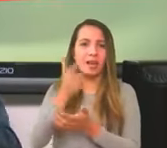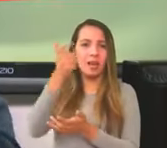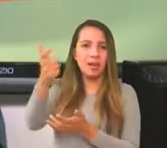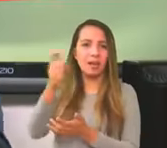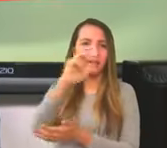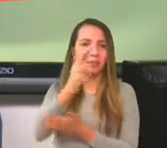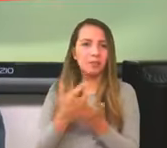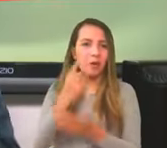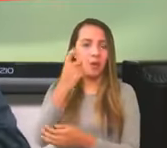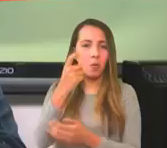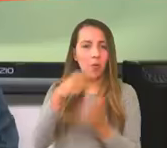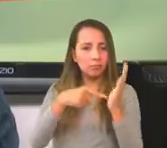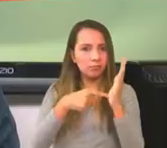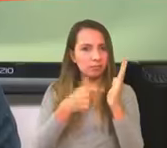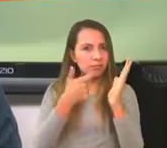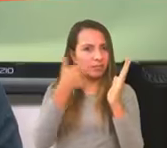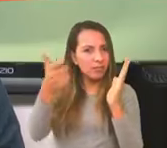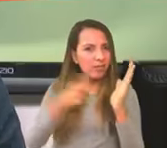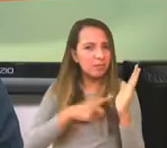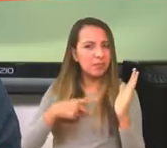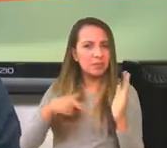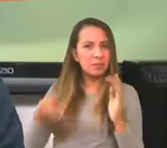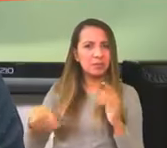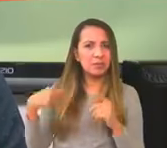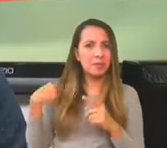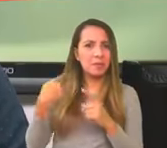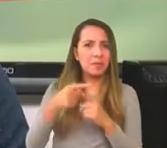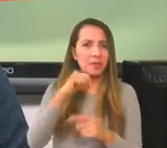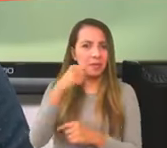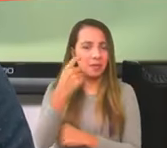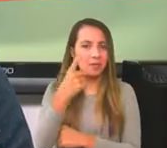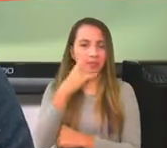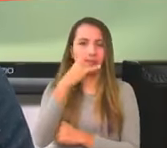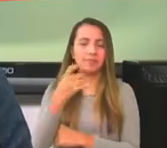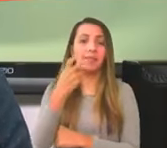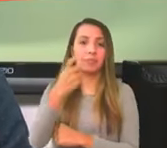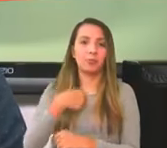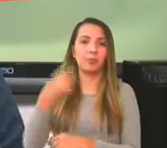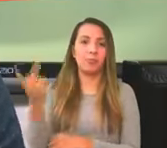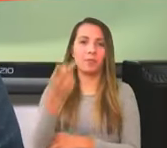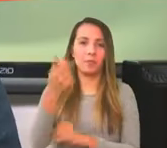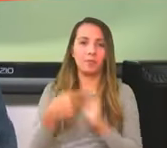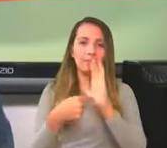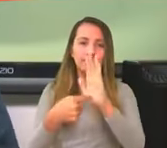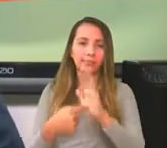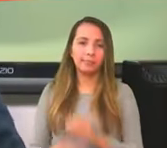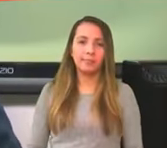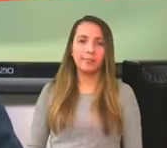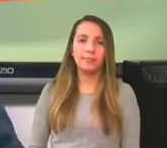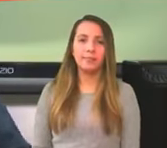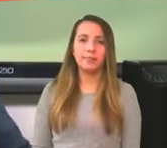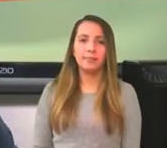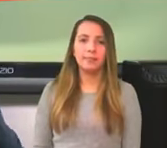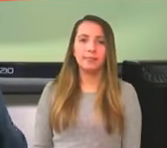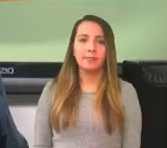di lectura de uno de los mensajes cuando estaba en la transmisión y está aquí el momento de mis preguntas. Adelante, por favor.